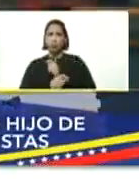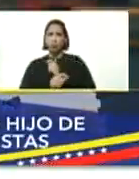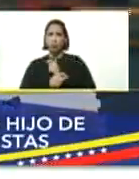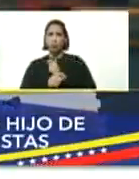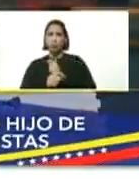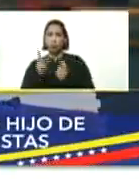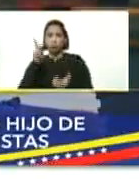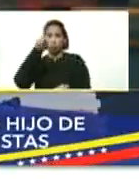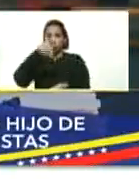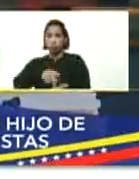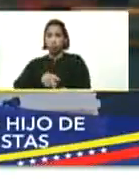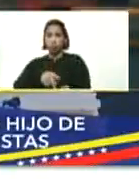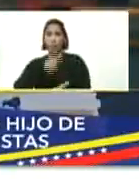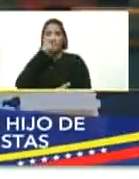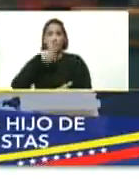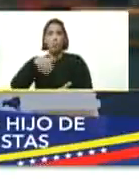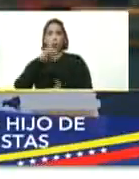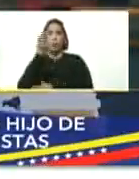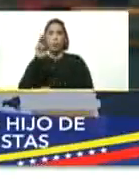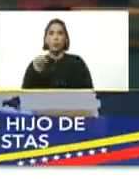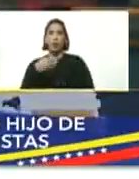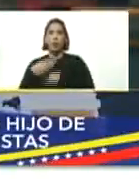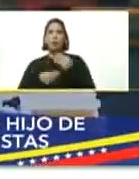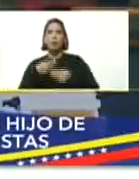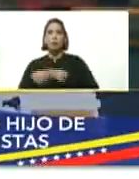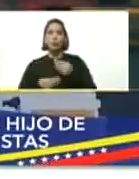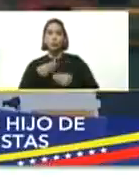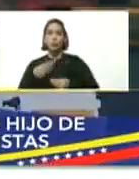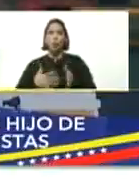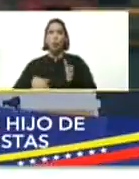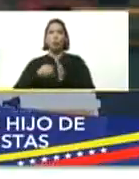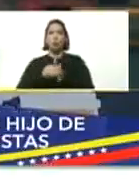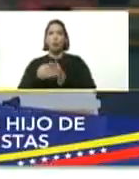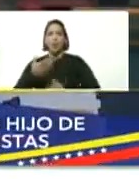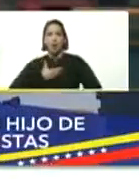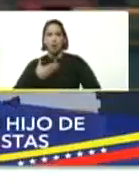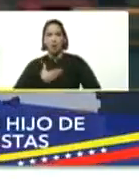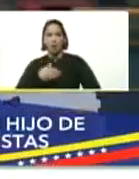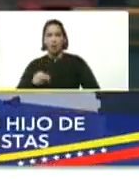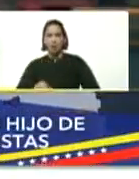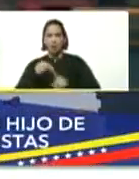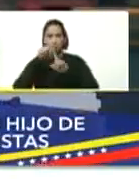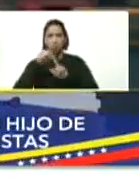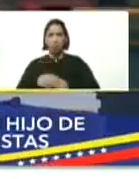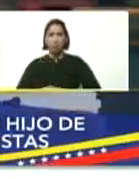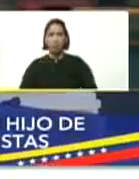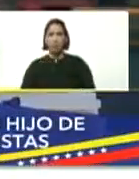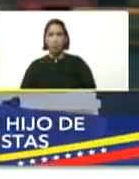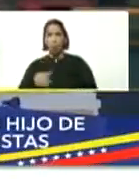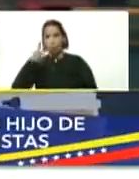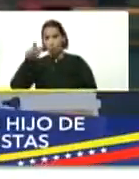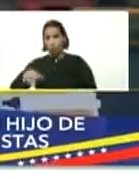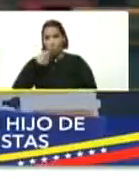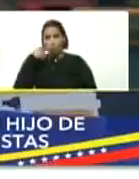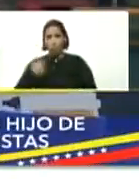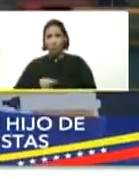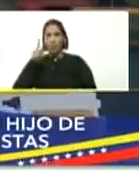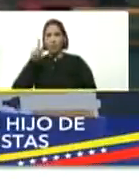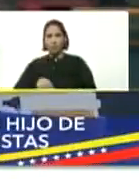presentarse y el pueblo de Petare lo hizo otra vez alcalde. Es un hombre también de